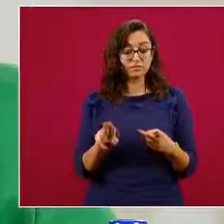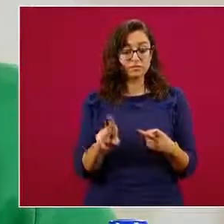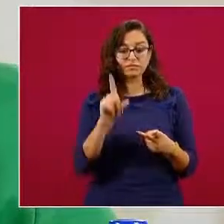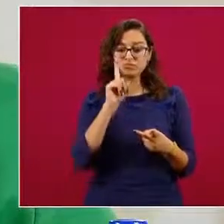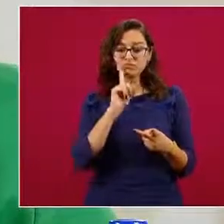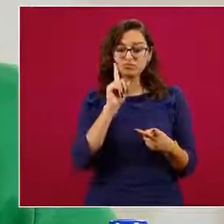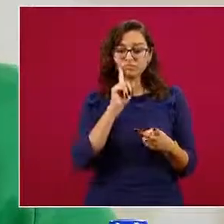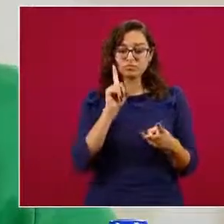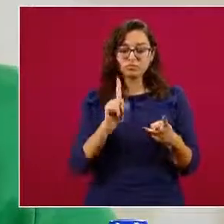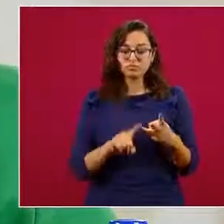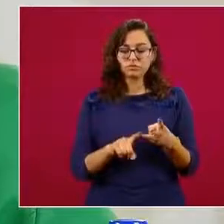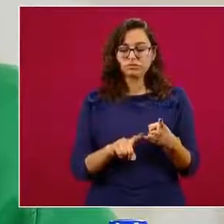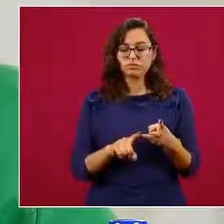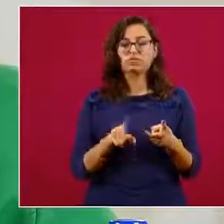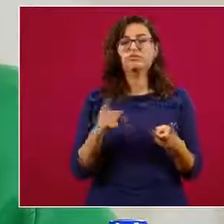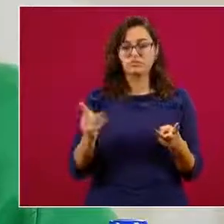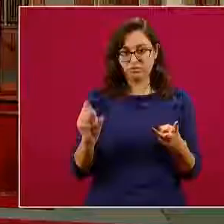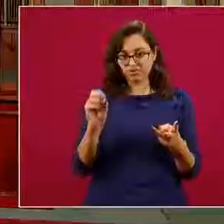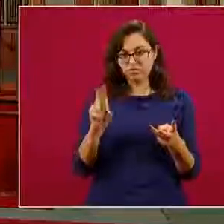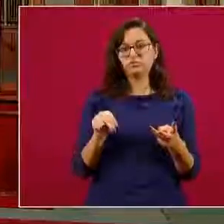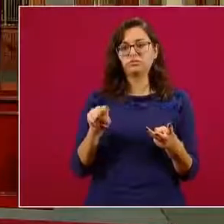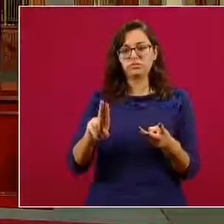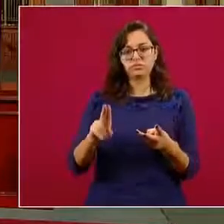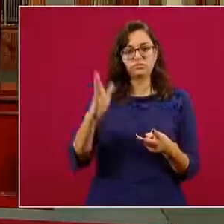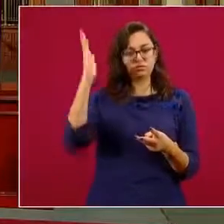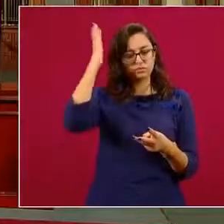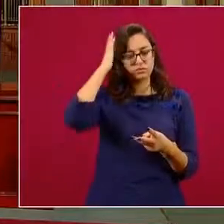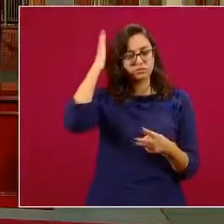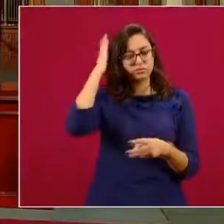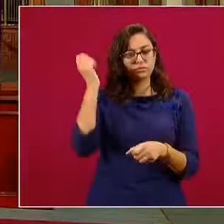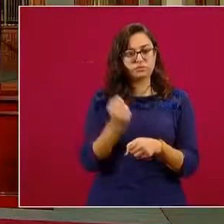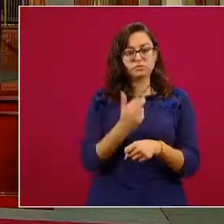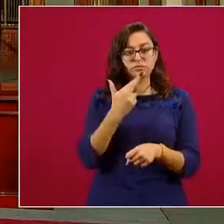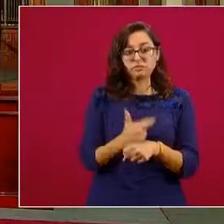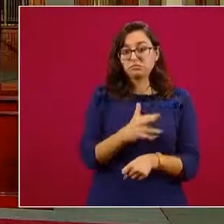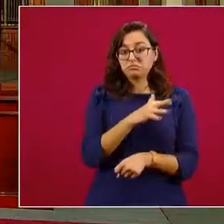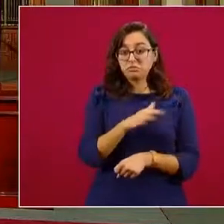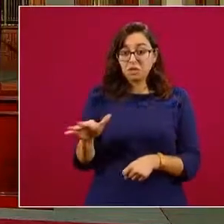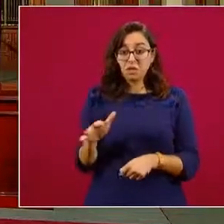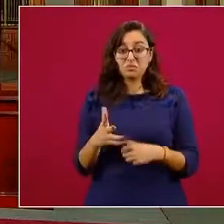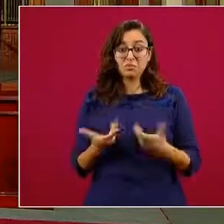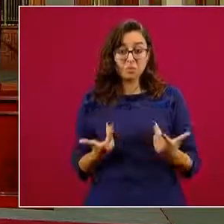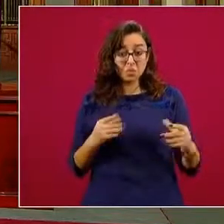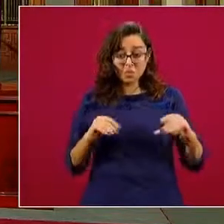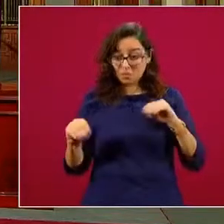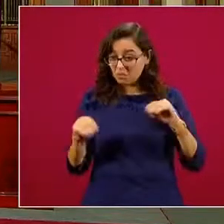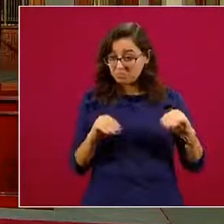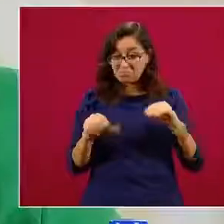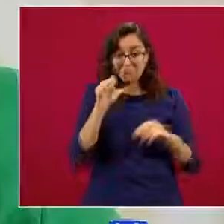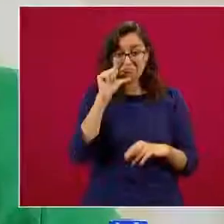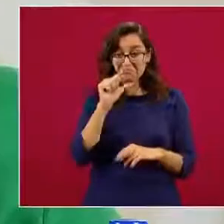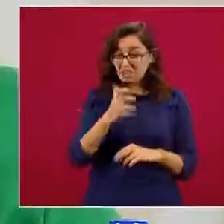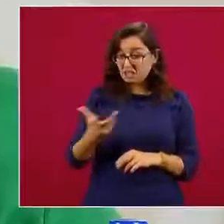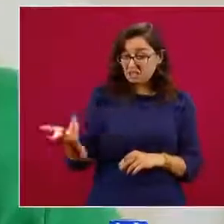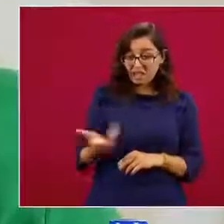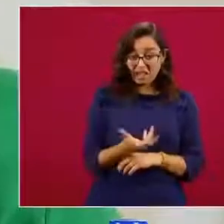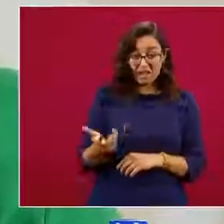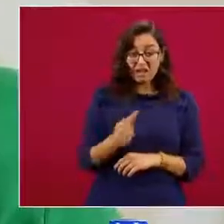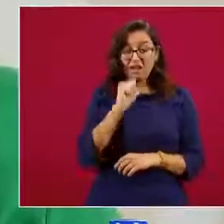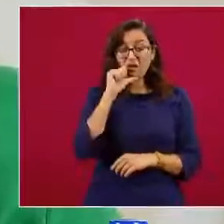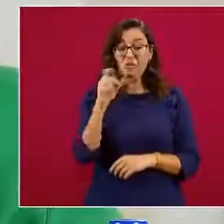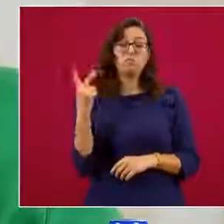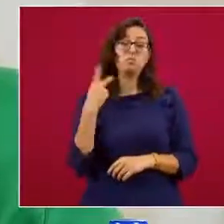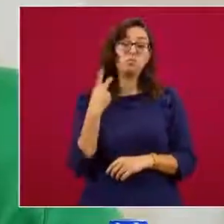propio secretario general, de que si no hacemos lo que hay que hacer, o sea, si no tenemos acciones y